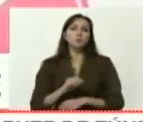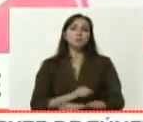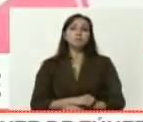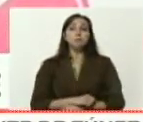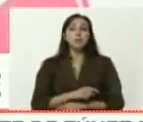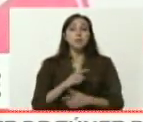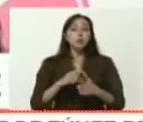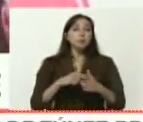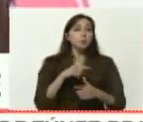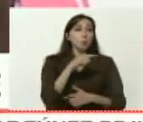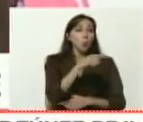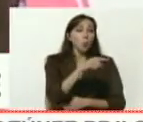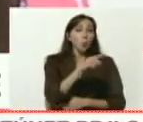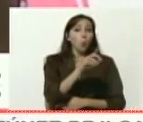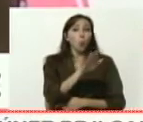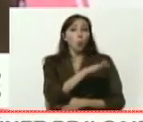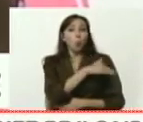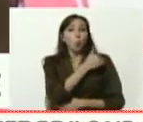le pregunta: